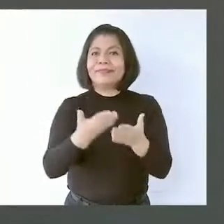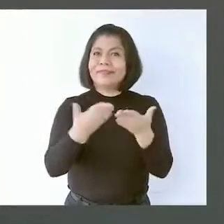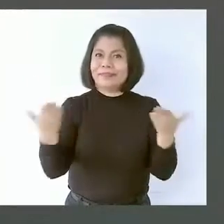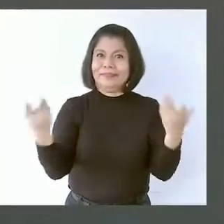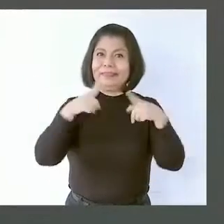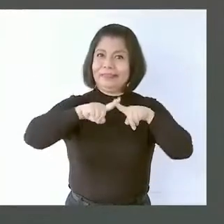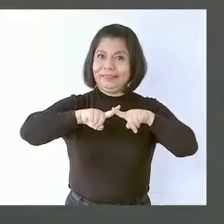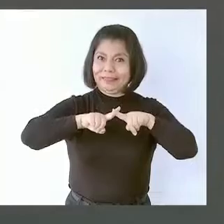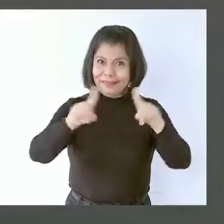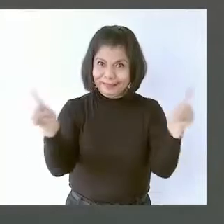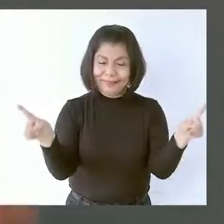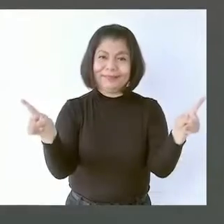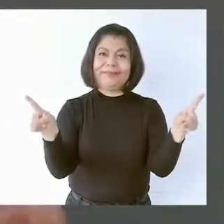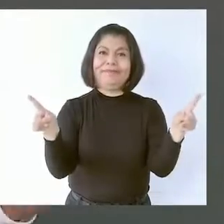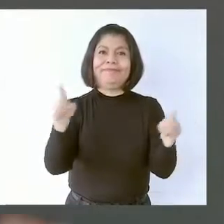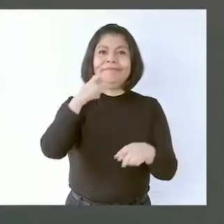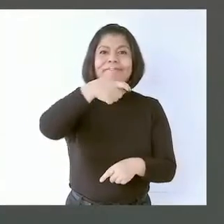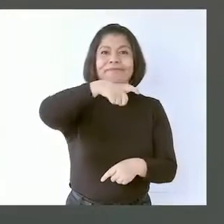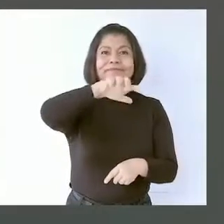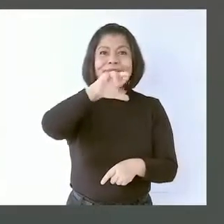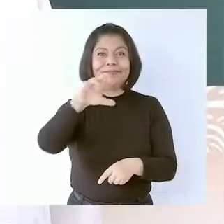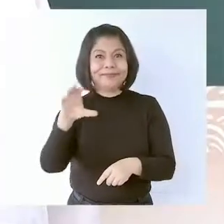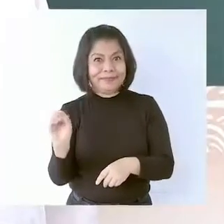integrar Quintana Roo,